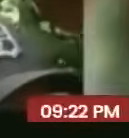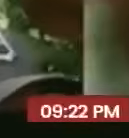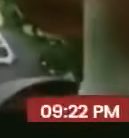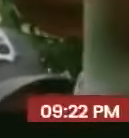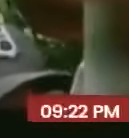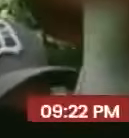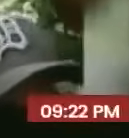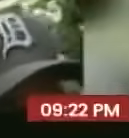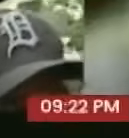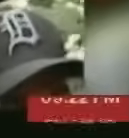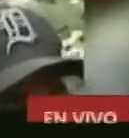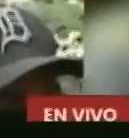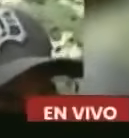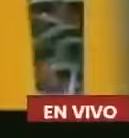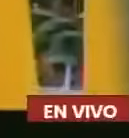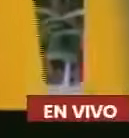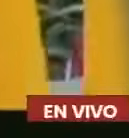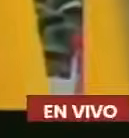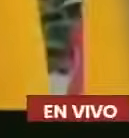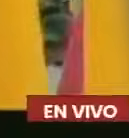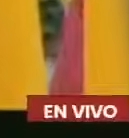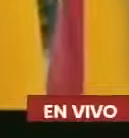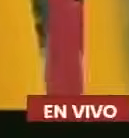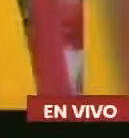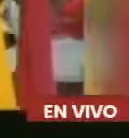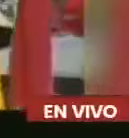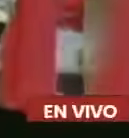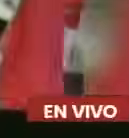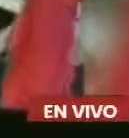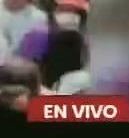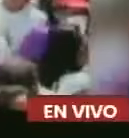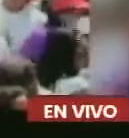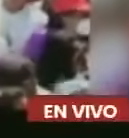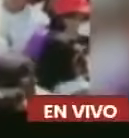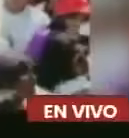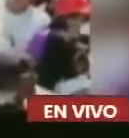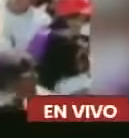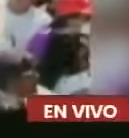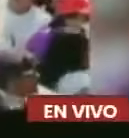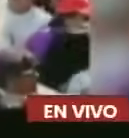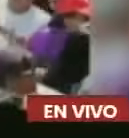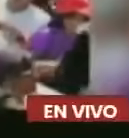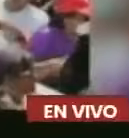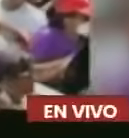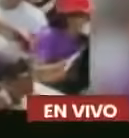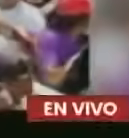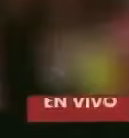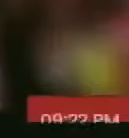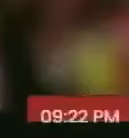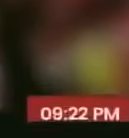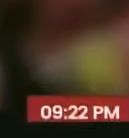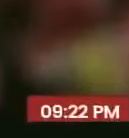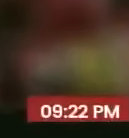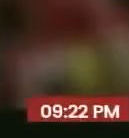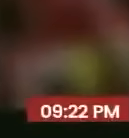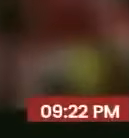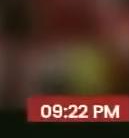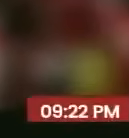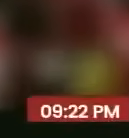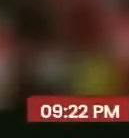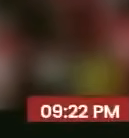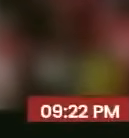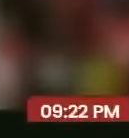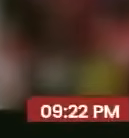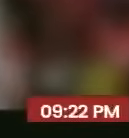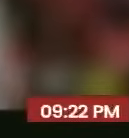las amenazas. Nuestro pueblo se crece si intentan provocarnos con rumores de guerra. Nosotros repicamos con tambores de paz. Si intentan